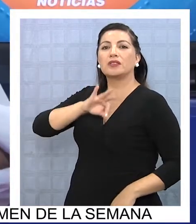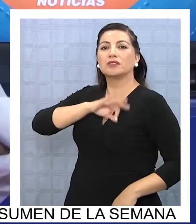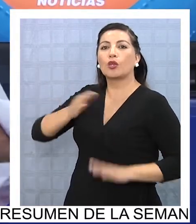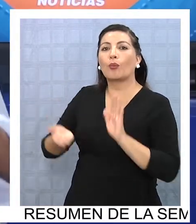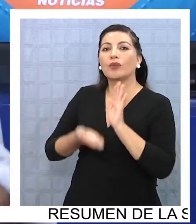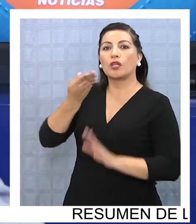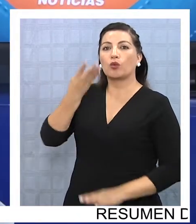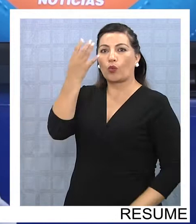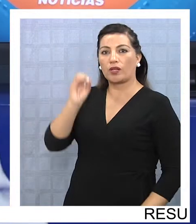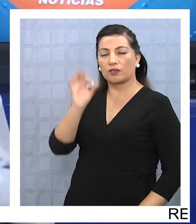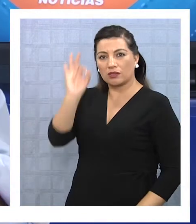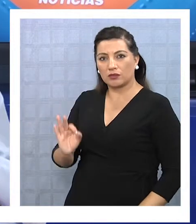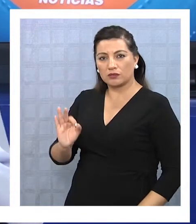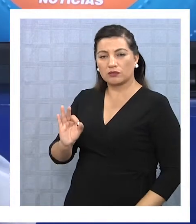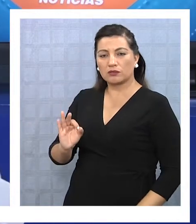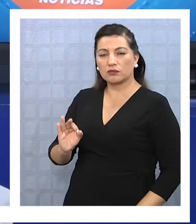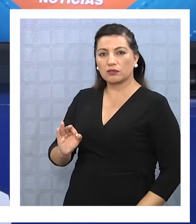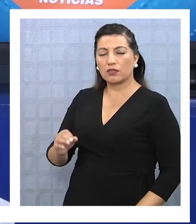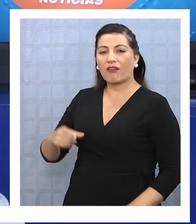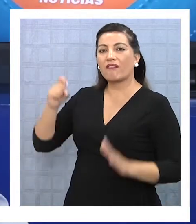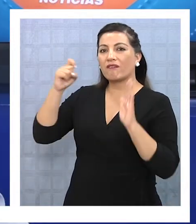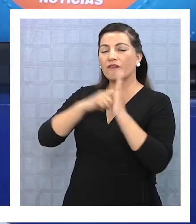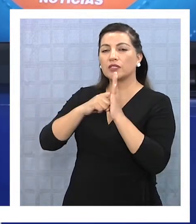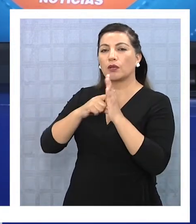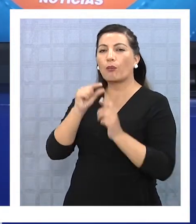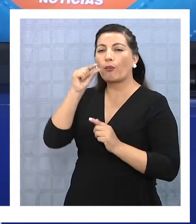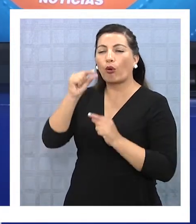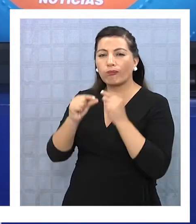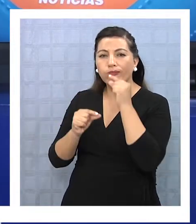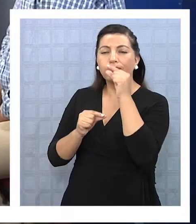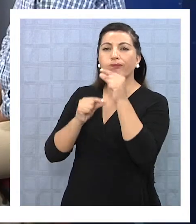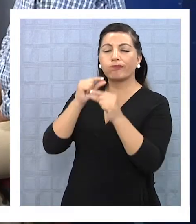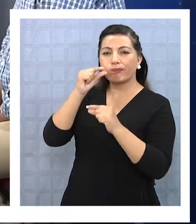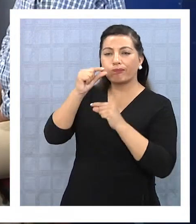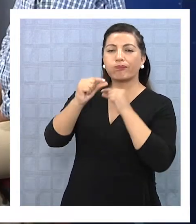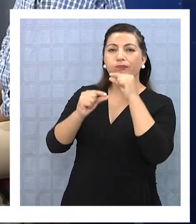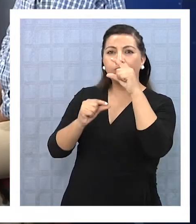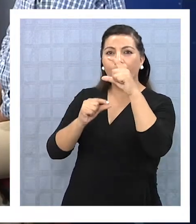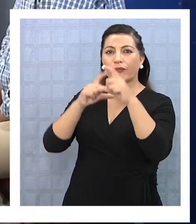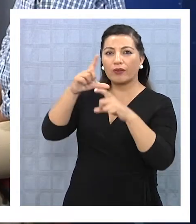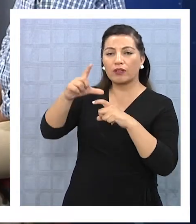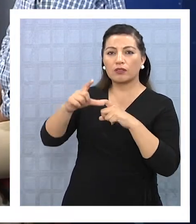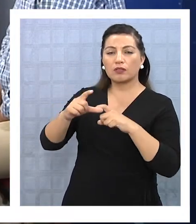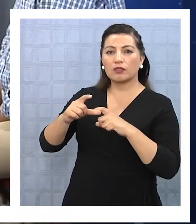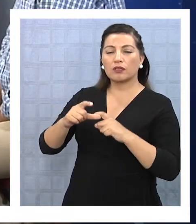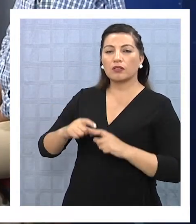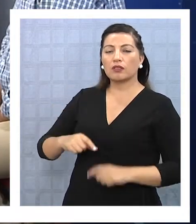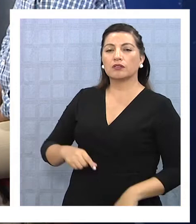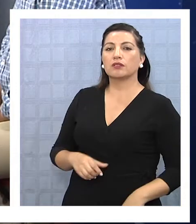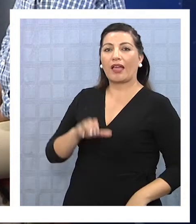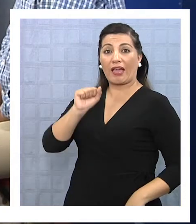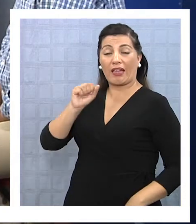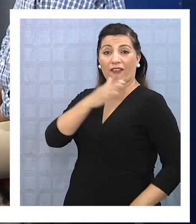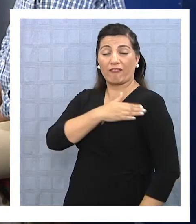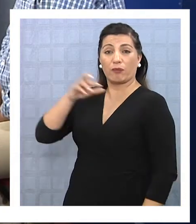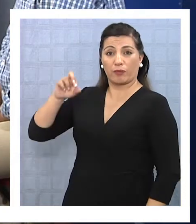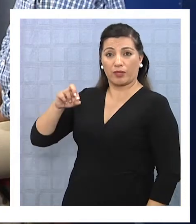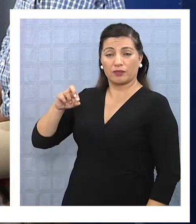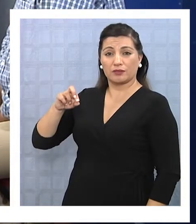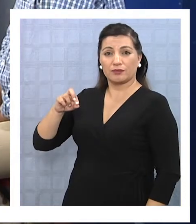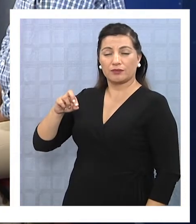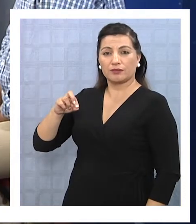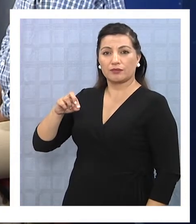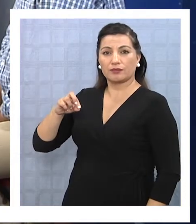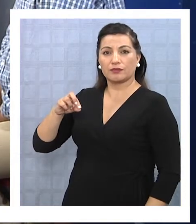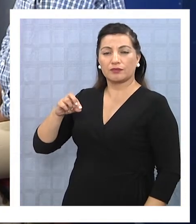promedio en un 40%, en un plazo gradual. ¿Cómo? Aumentando la cotización, es decir, el